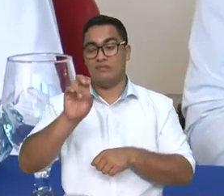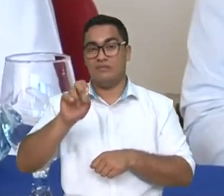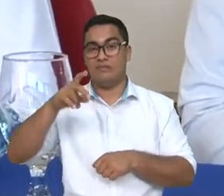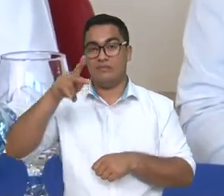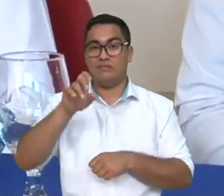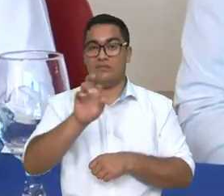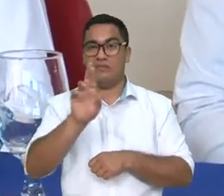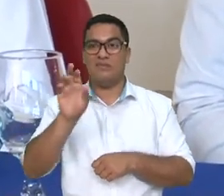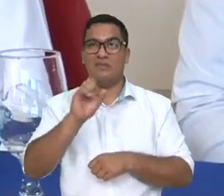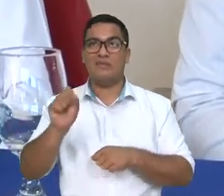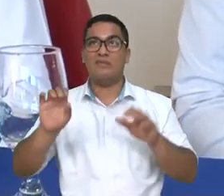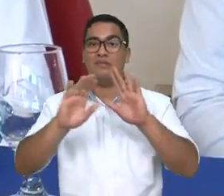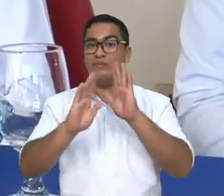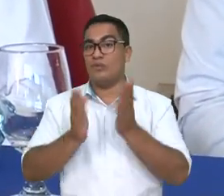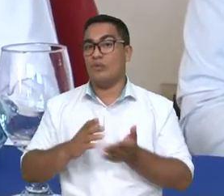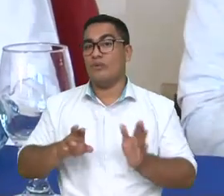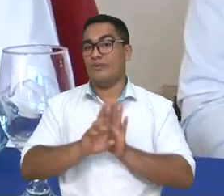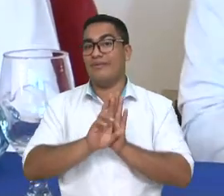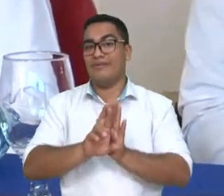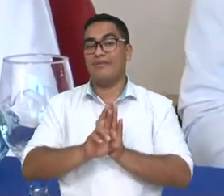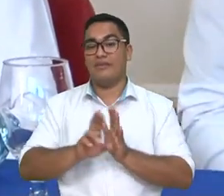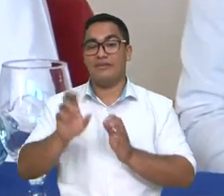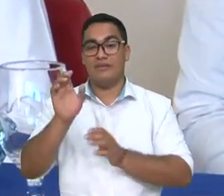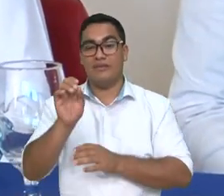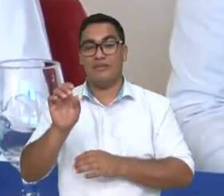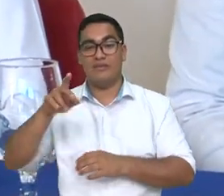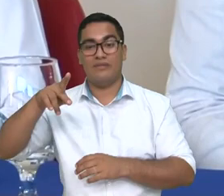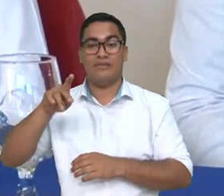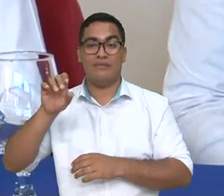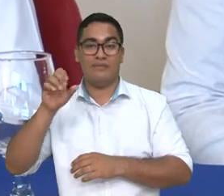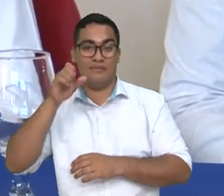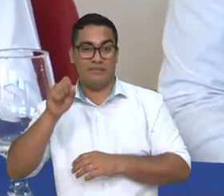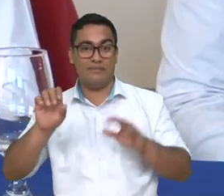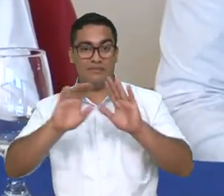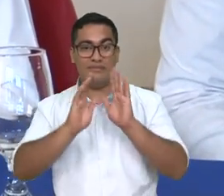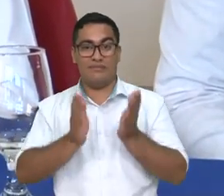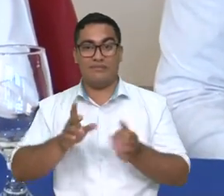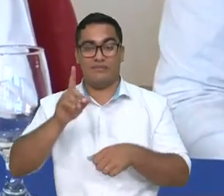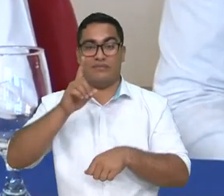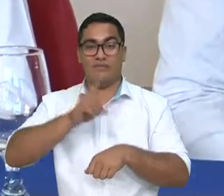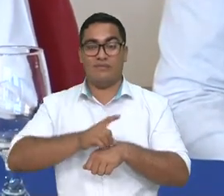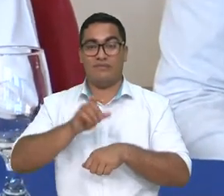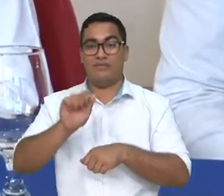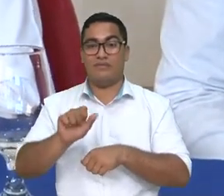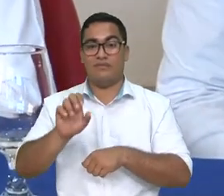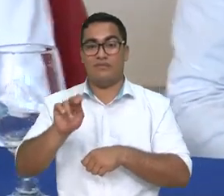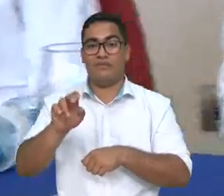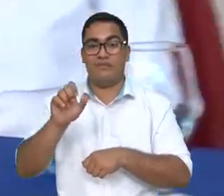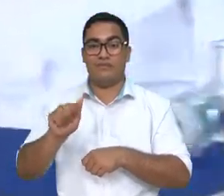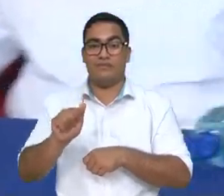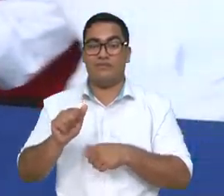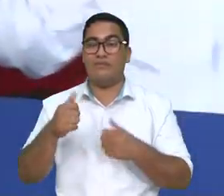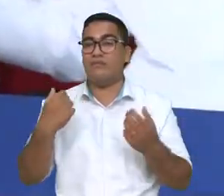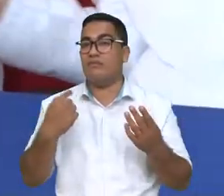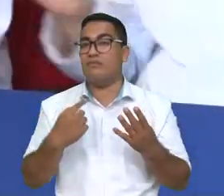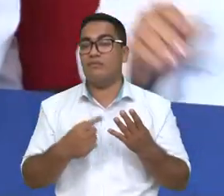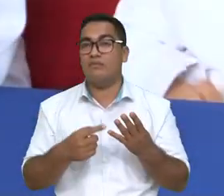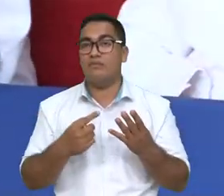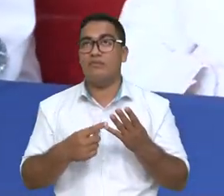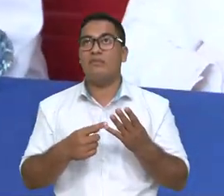la Organización Panamericana de la Salud en Nicaragua, la doctora Ana Solís, y por